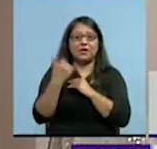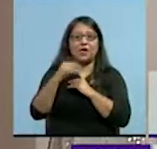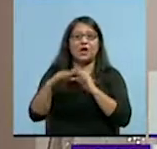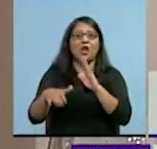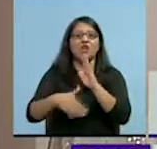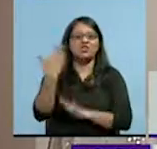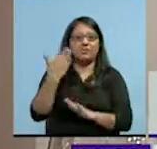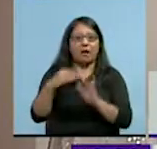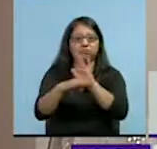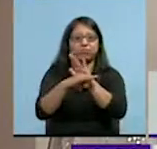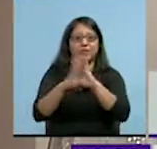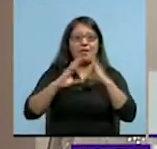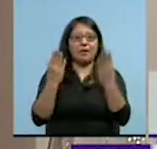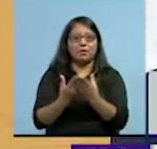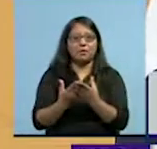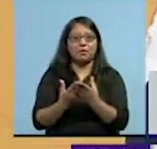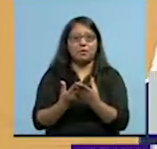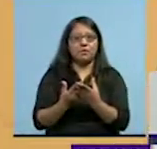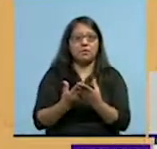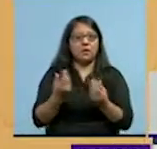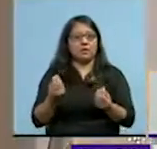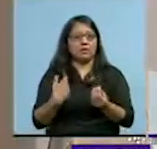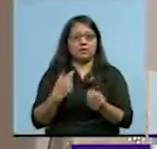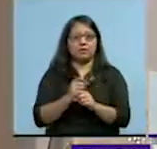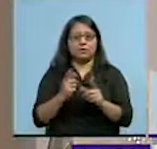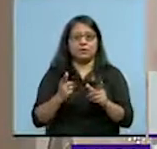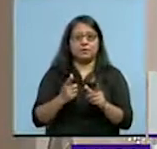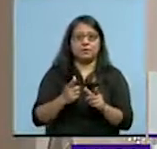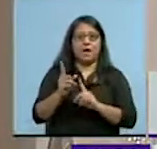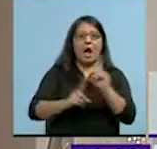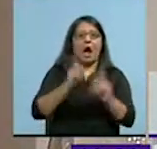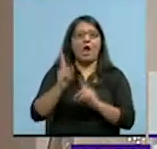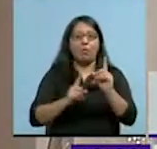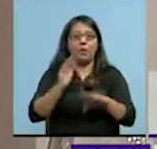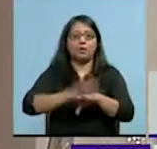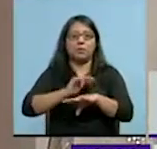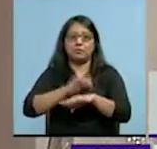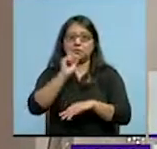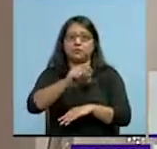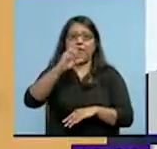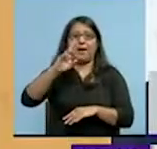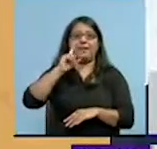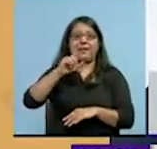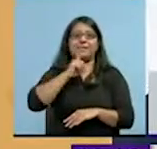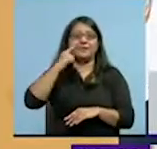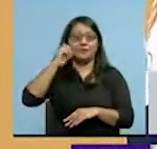del mundial prácticamente deseamos desapareció a cristian rodríguez tuvo algo que ver